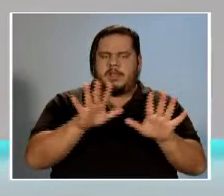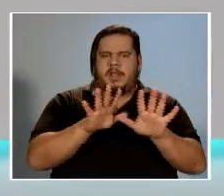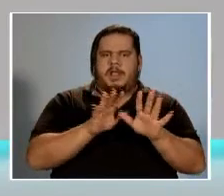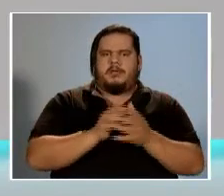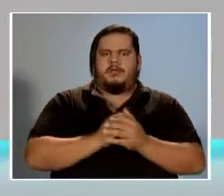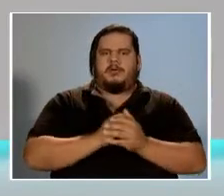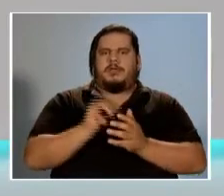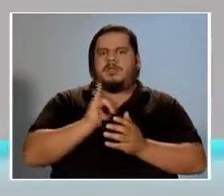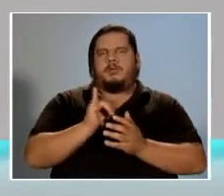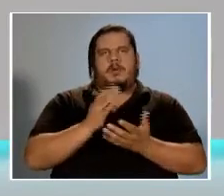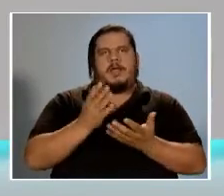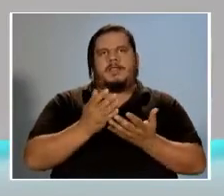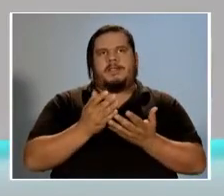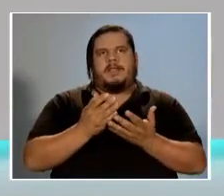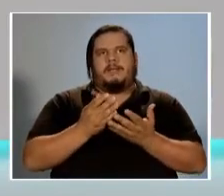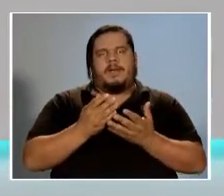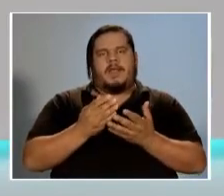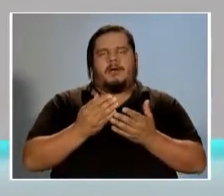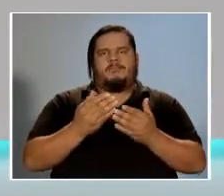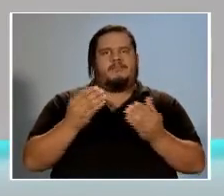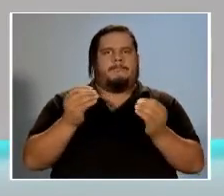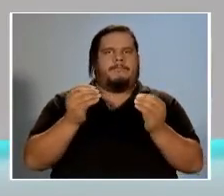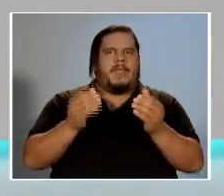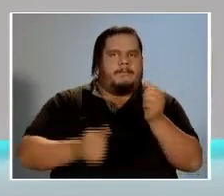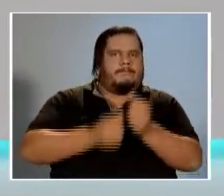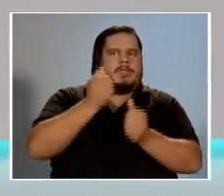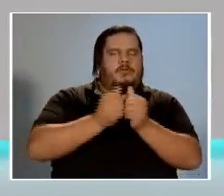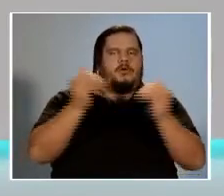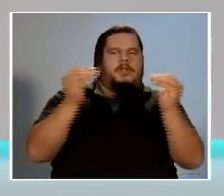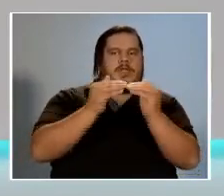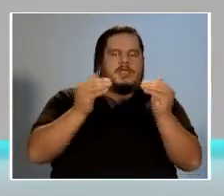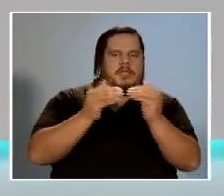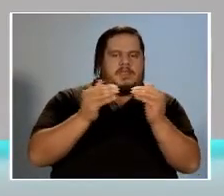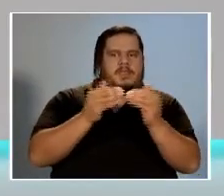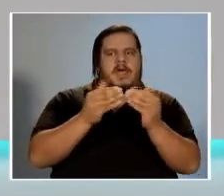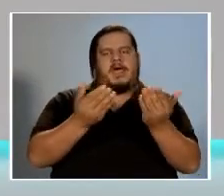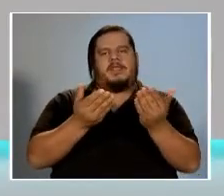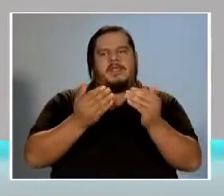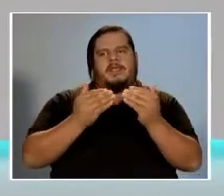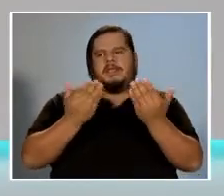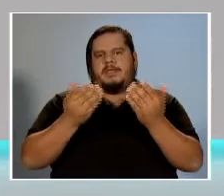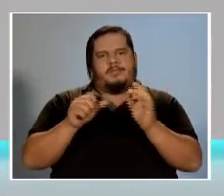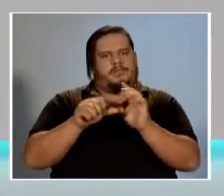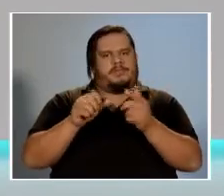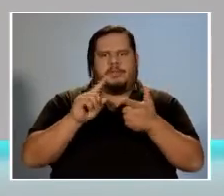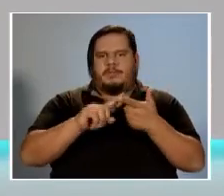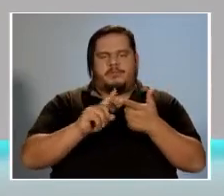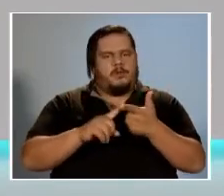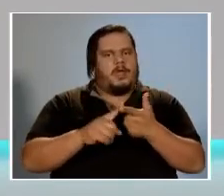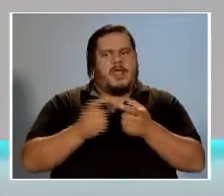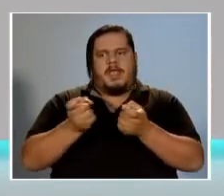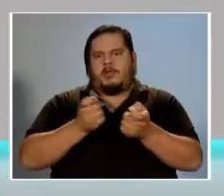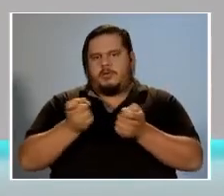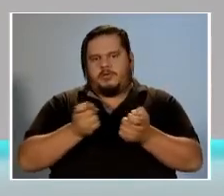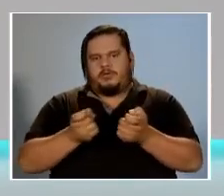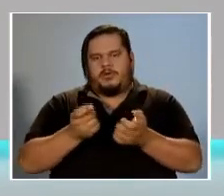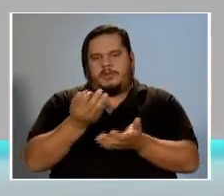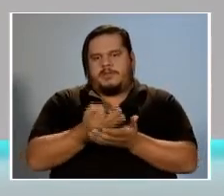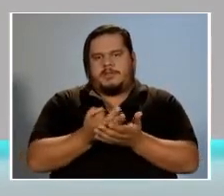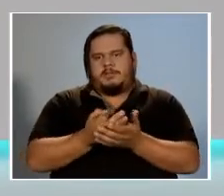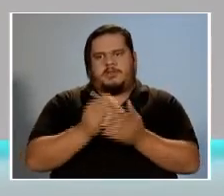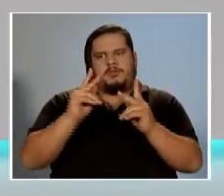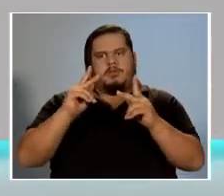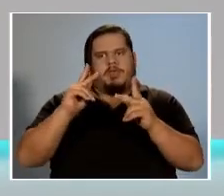franjas electorales para una mayor equidad en la contienda, seguir robusteciendo el sistema de control a financiamiento de partidos, entre